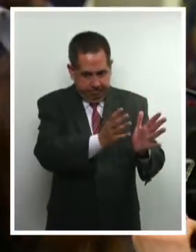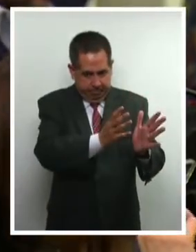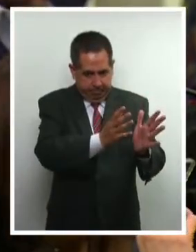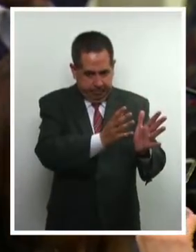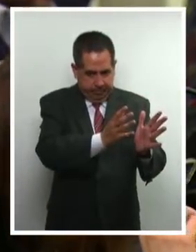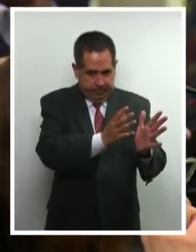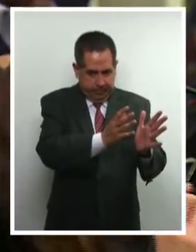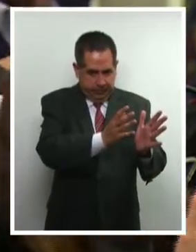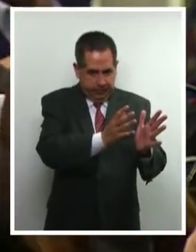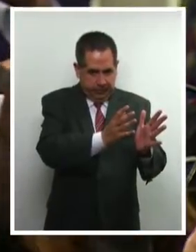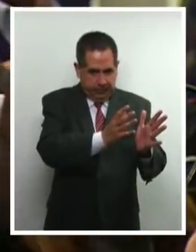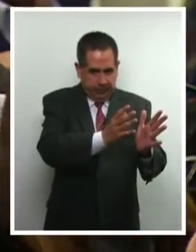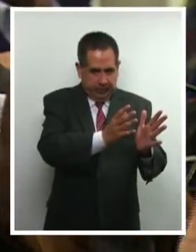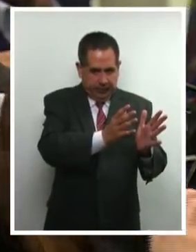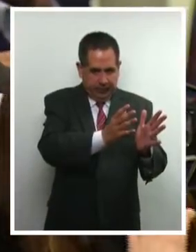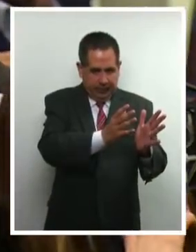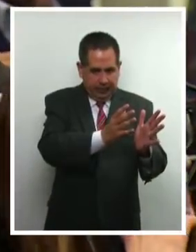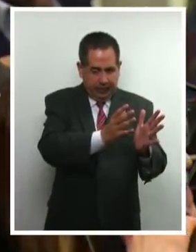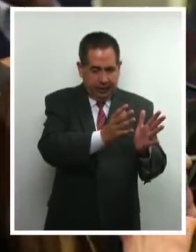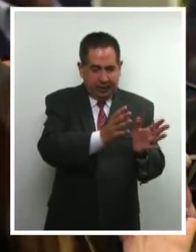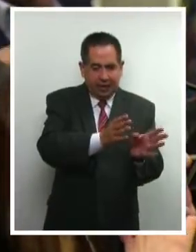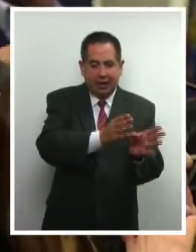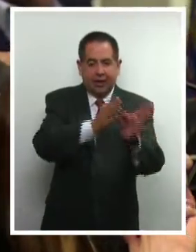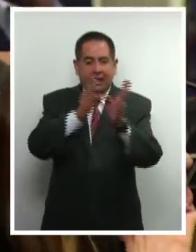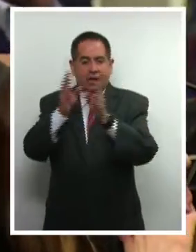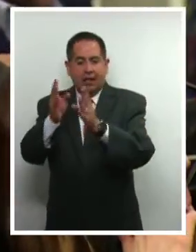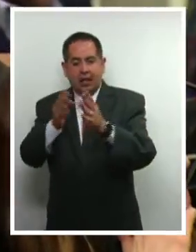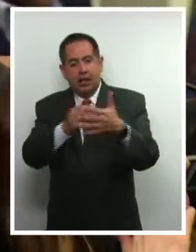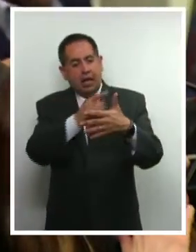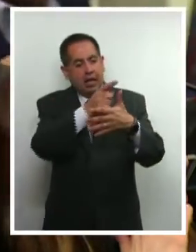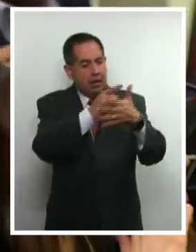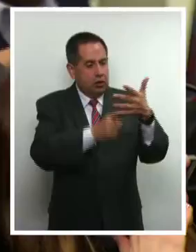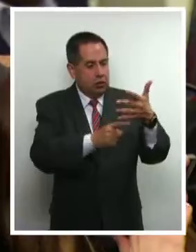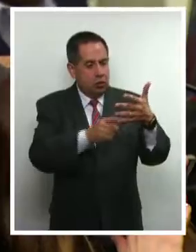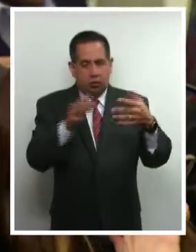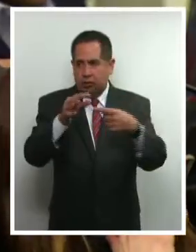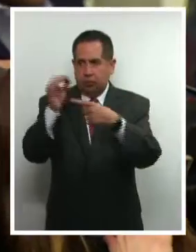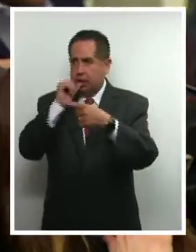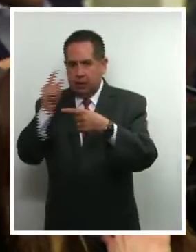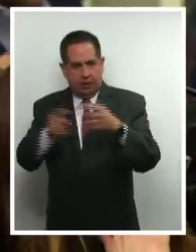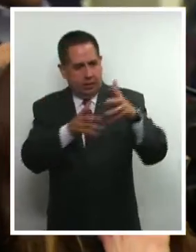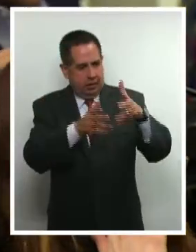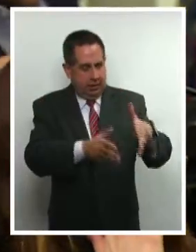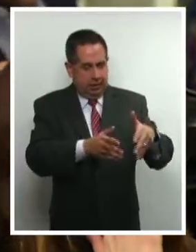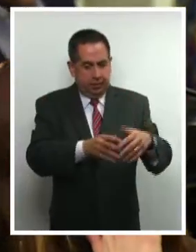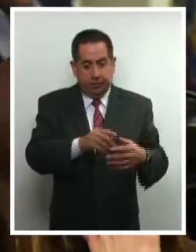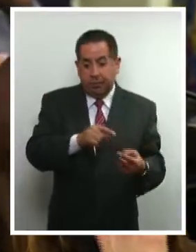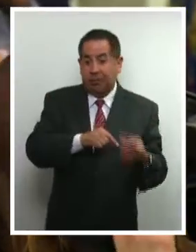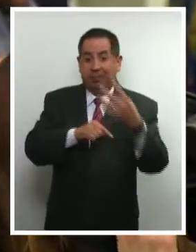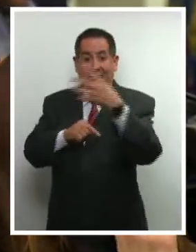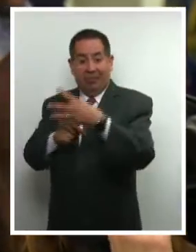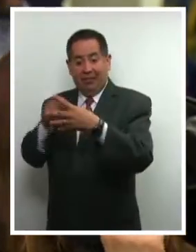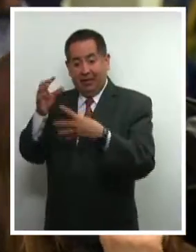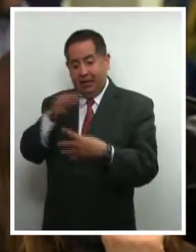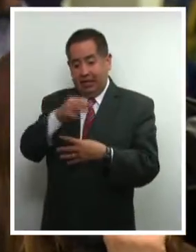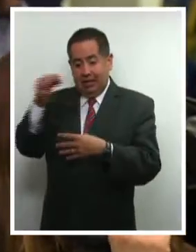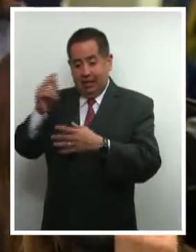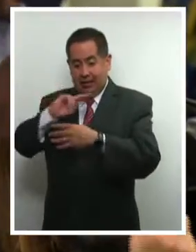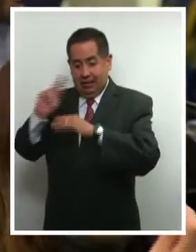y obviamente lo que se está aprobando es lo no reservado. Todo aquello que está